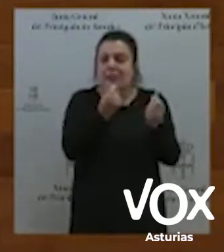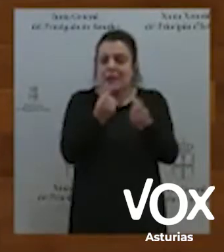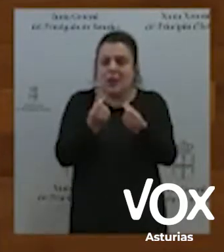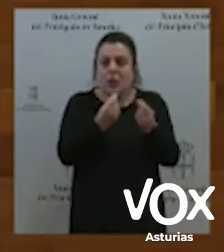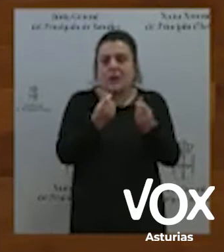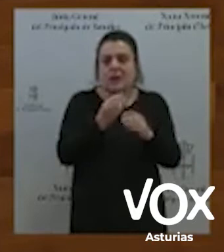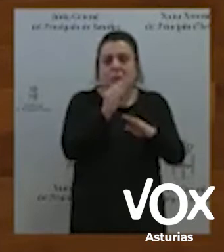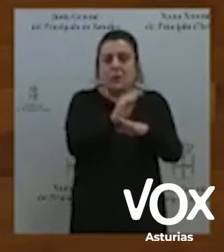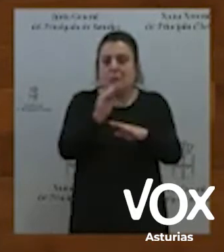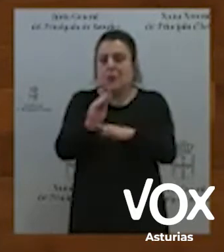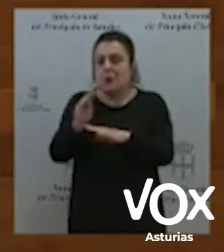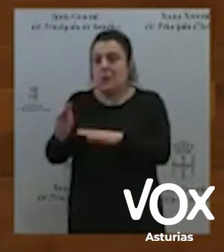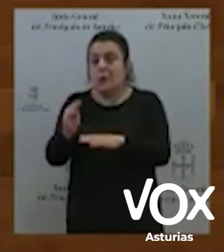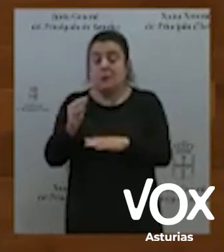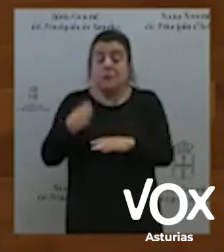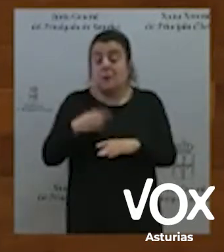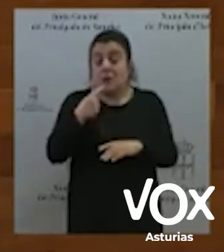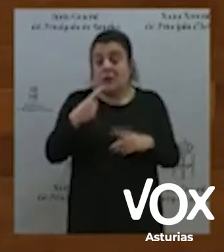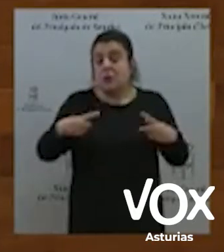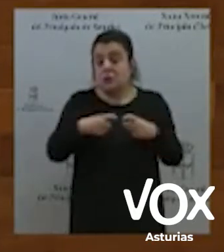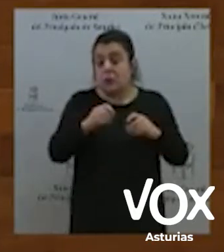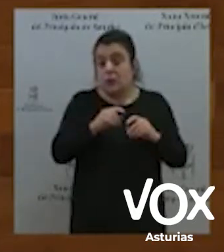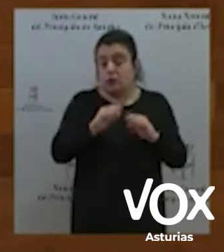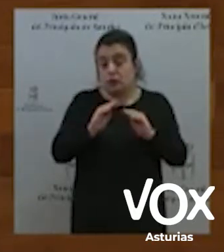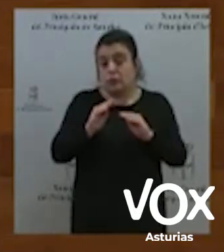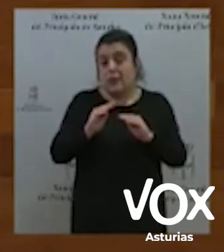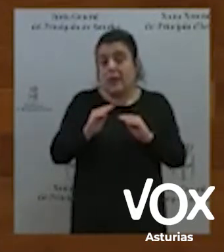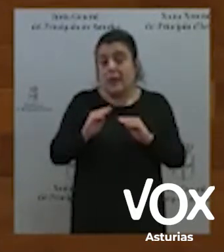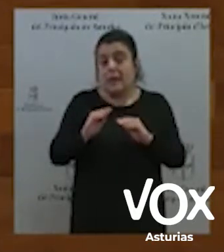Unida, no imaginamos, señorías, de dónde lo van a sacar.